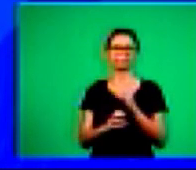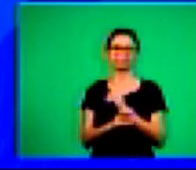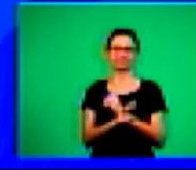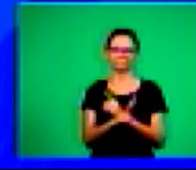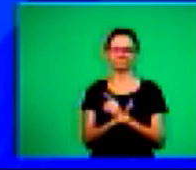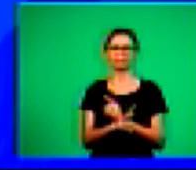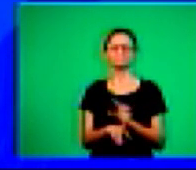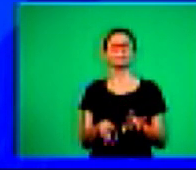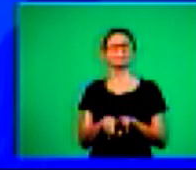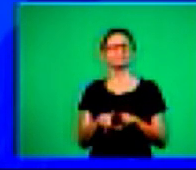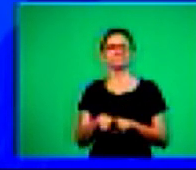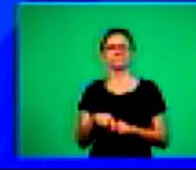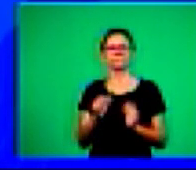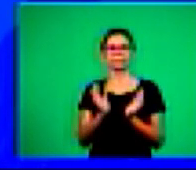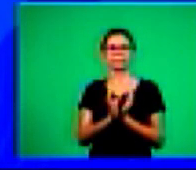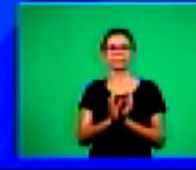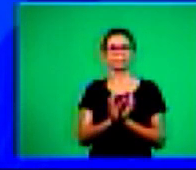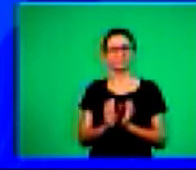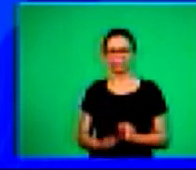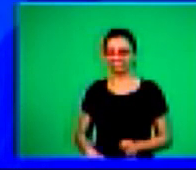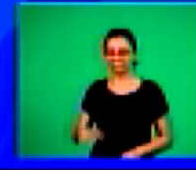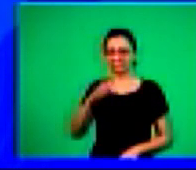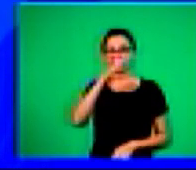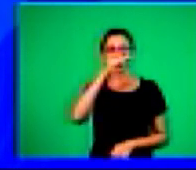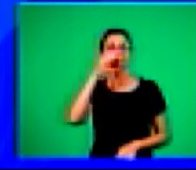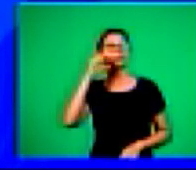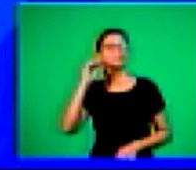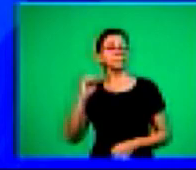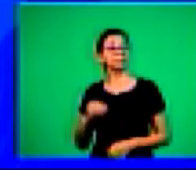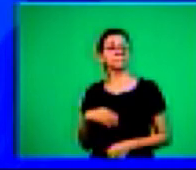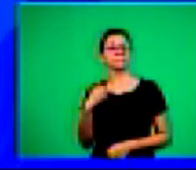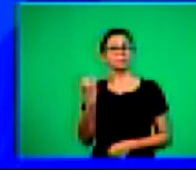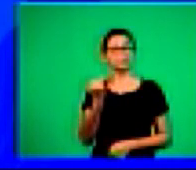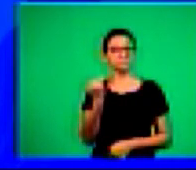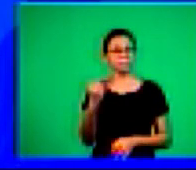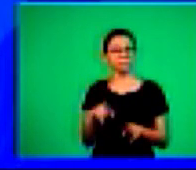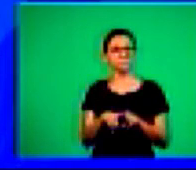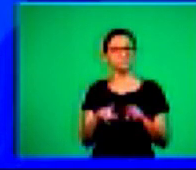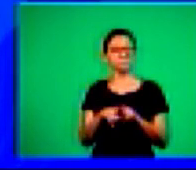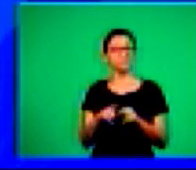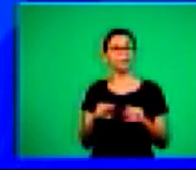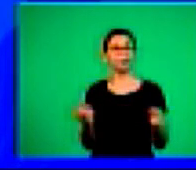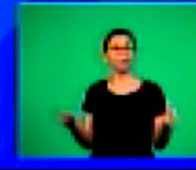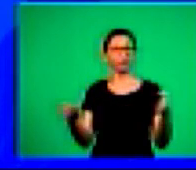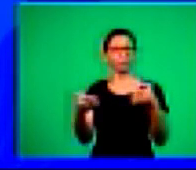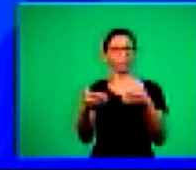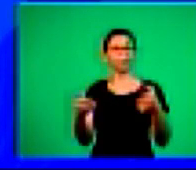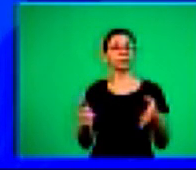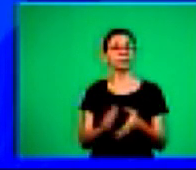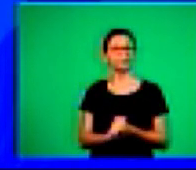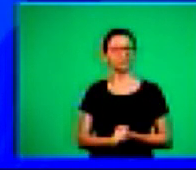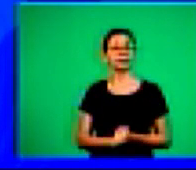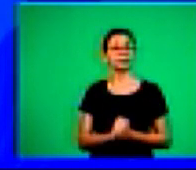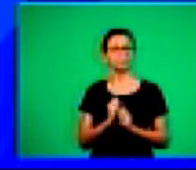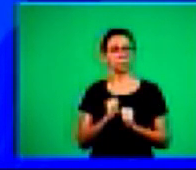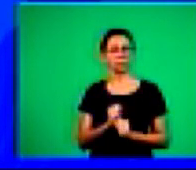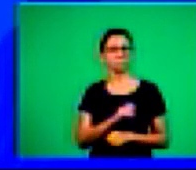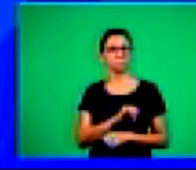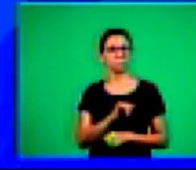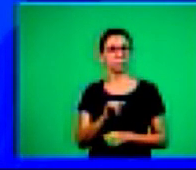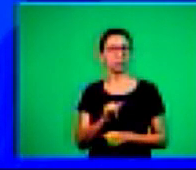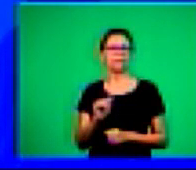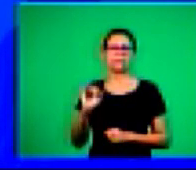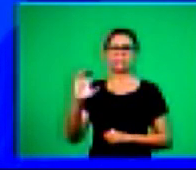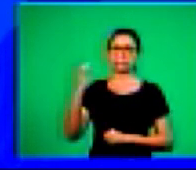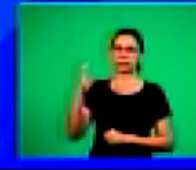vigilia el trabajo de los niños intermedios y adolescentes también se destacó en esta semana y podemos destacar